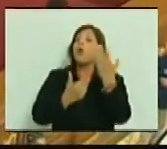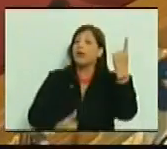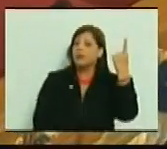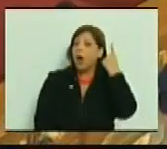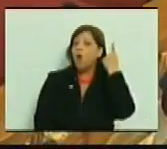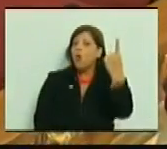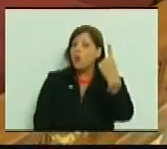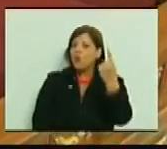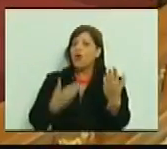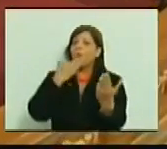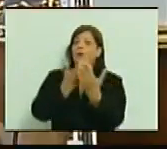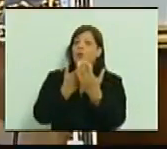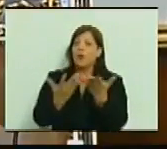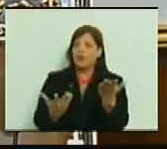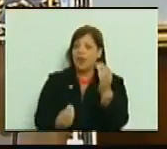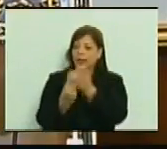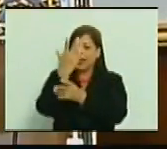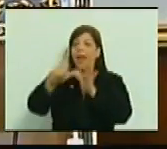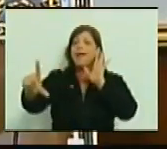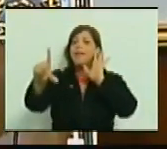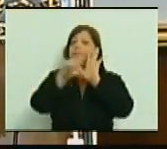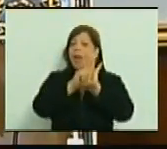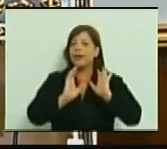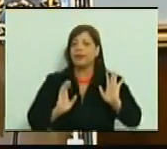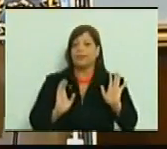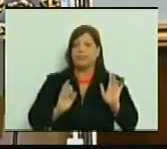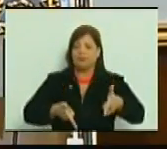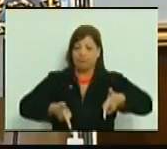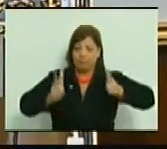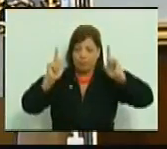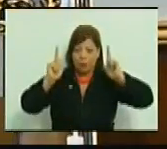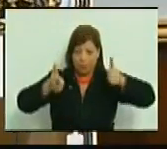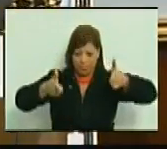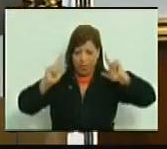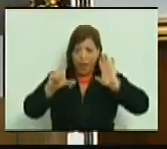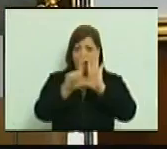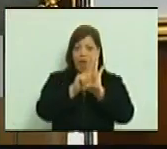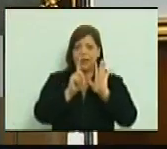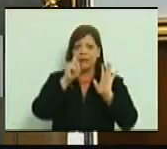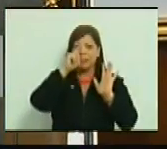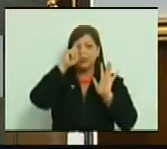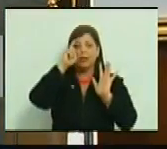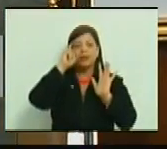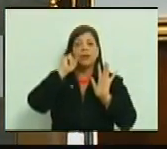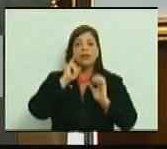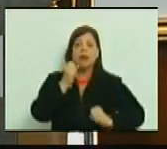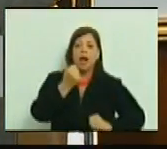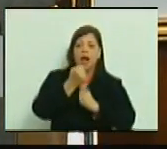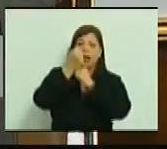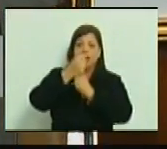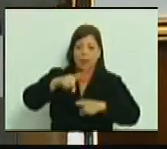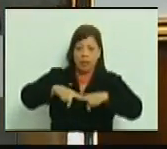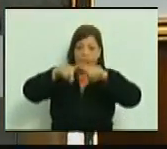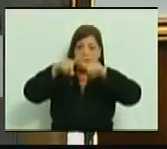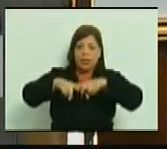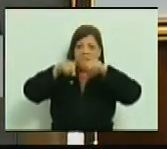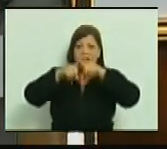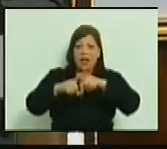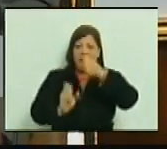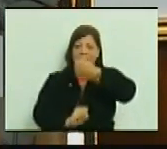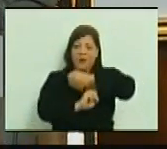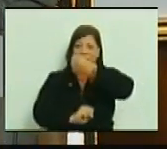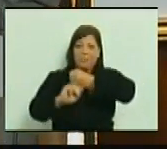esta es apenas una propuesta, crear una ley que nos permita, ¿verdad?, sostener, darle base jurídica a